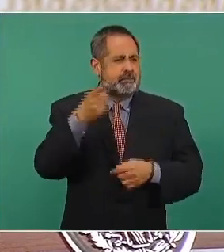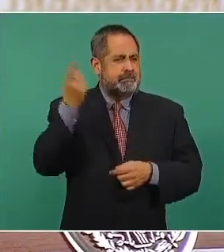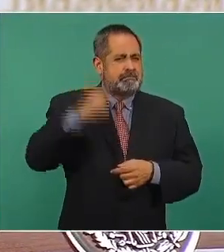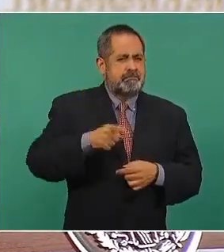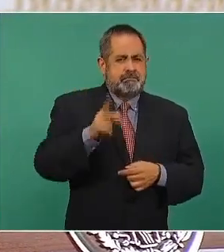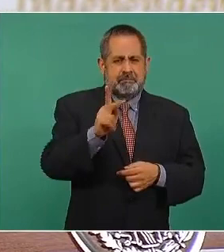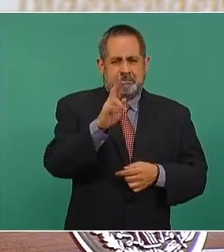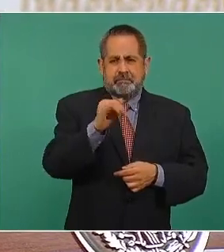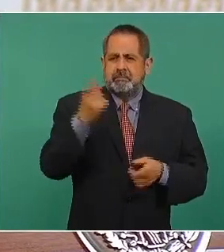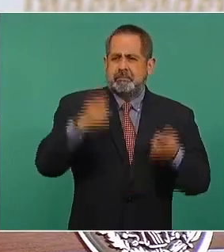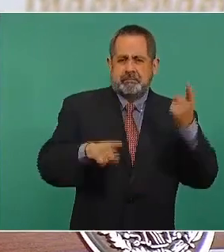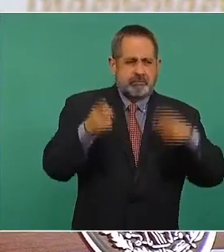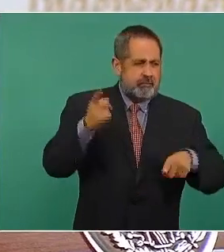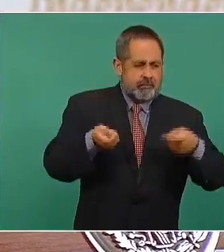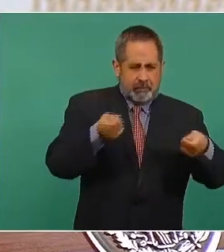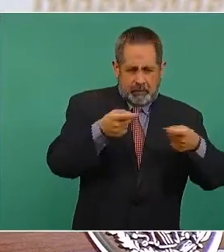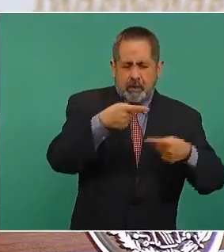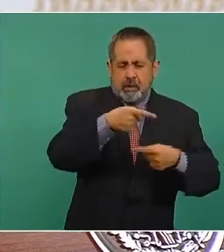PRI,